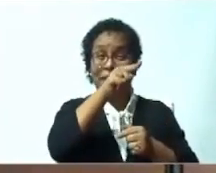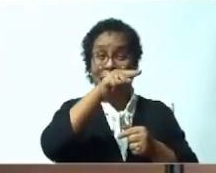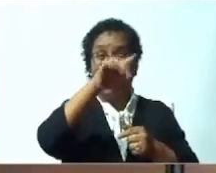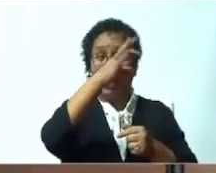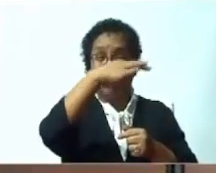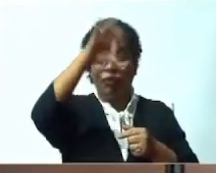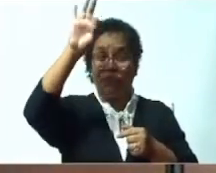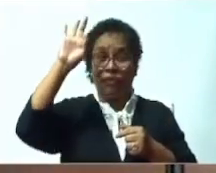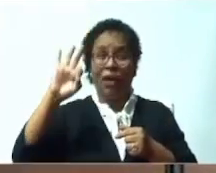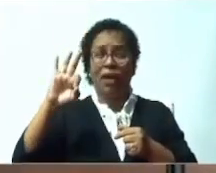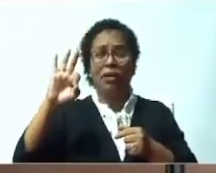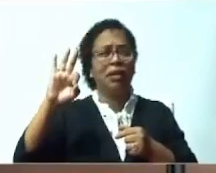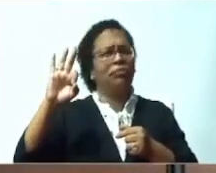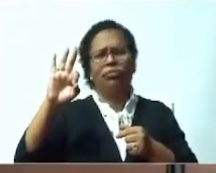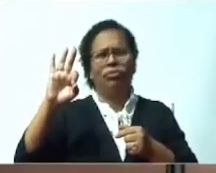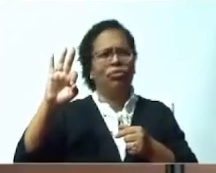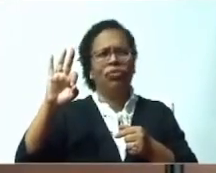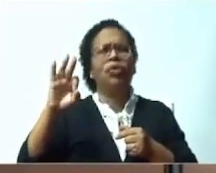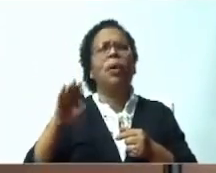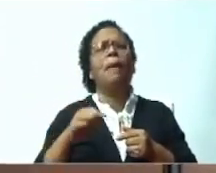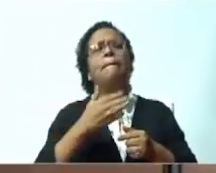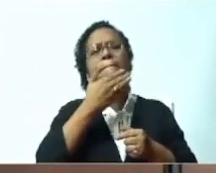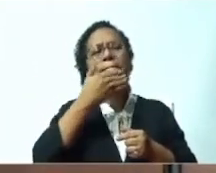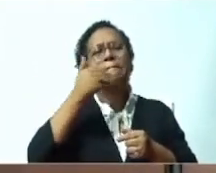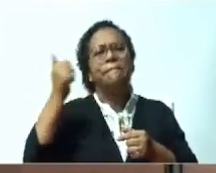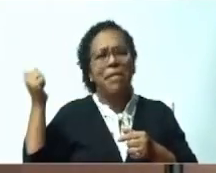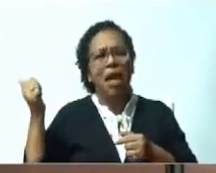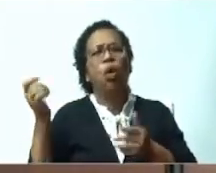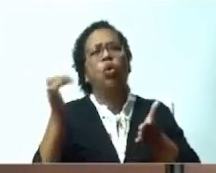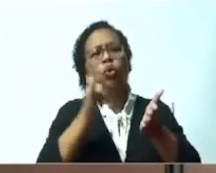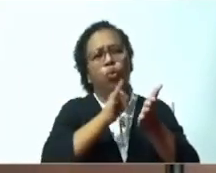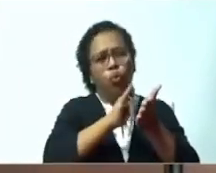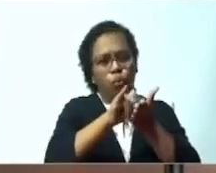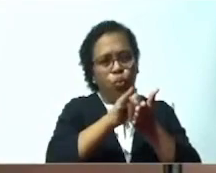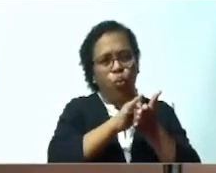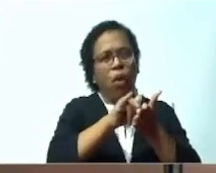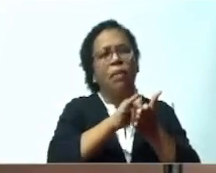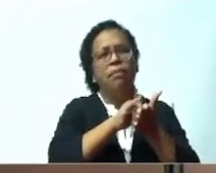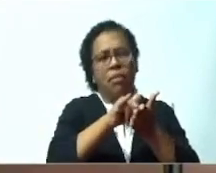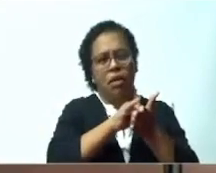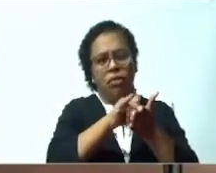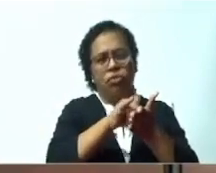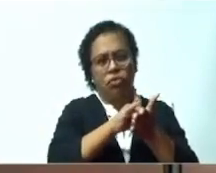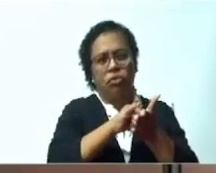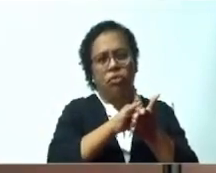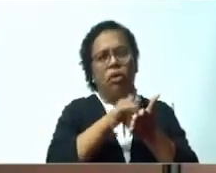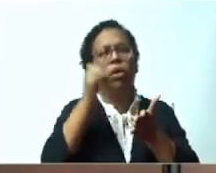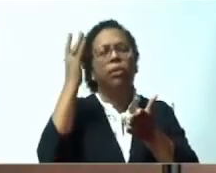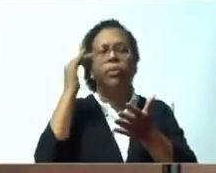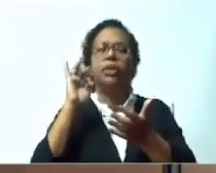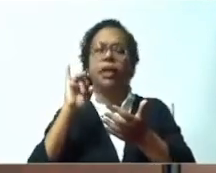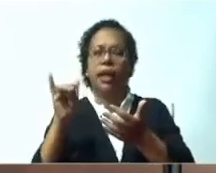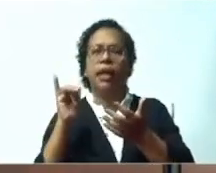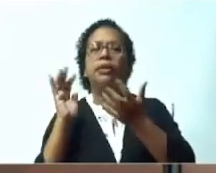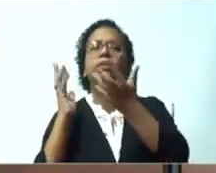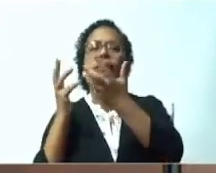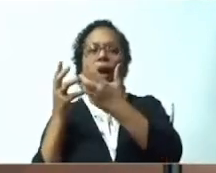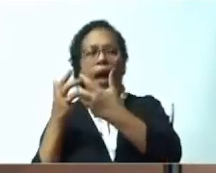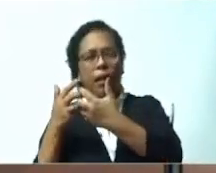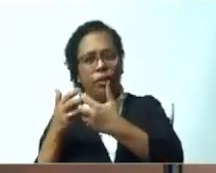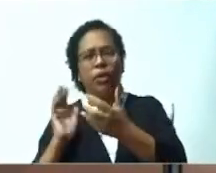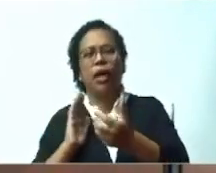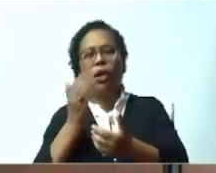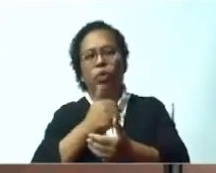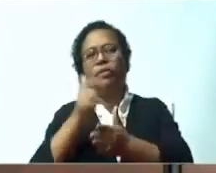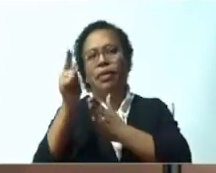la ciudad de Nueva York, porque es más afine a nuestra forma y legislación que nosotros ir a